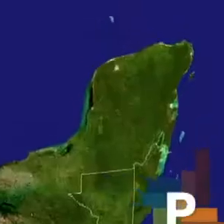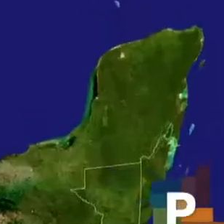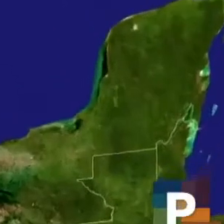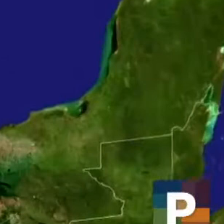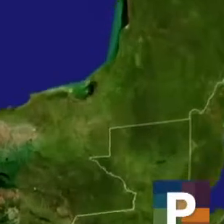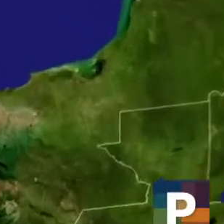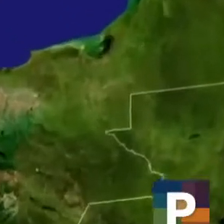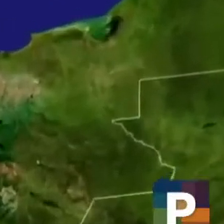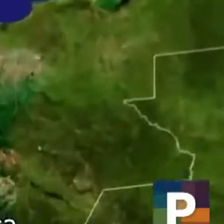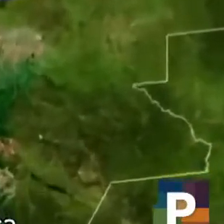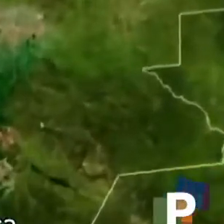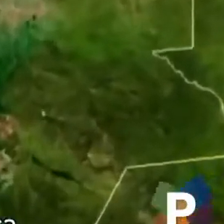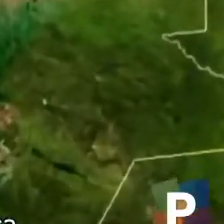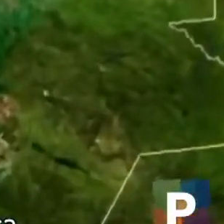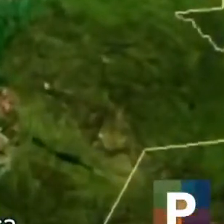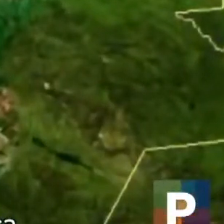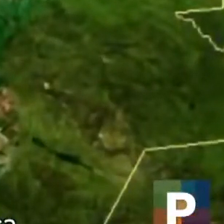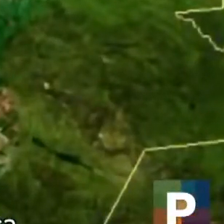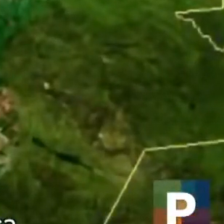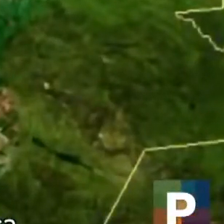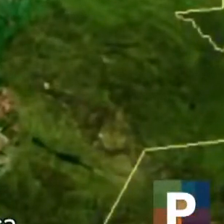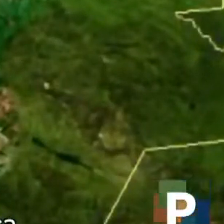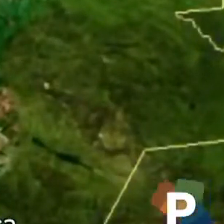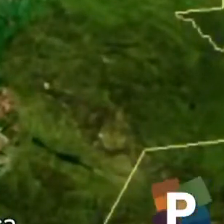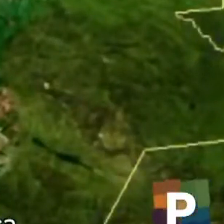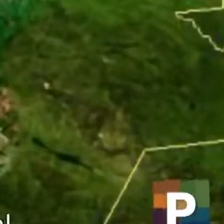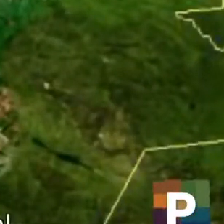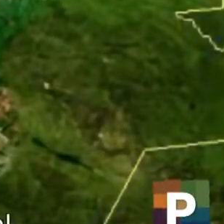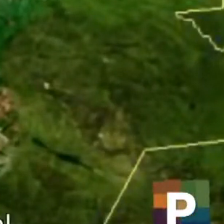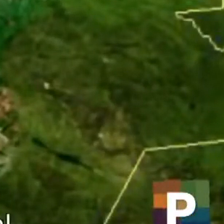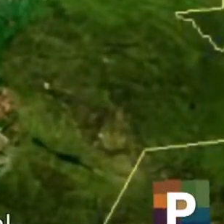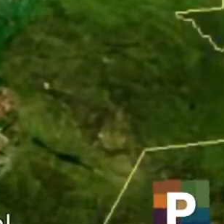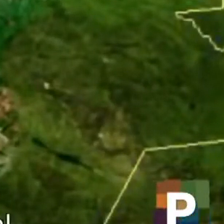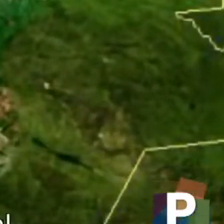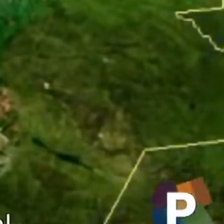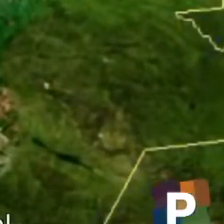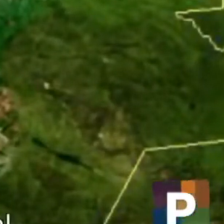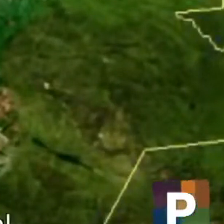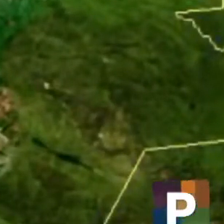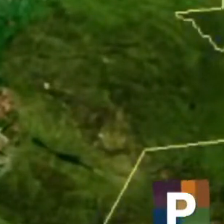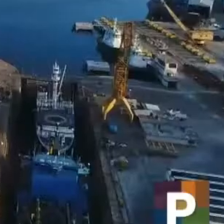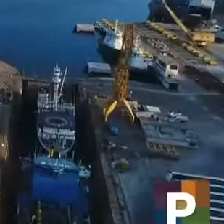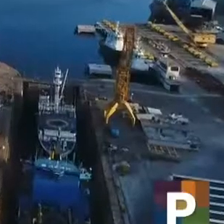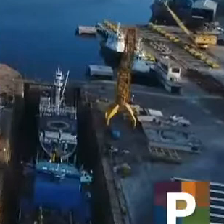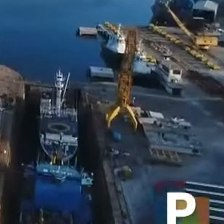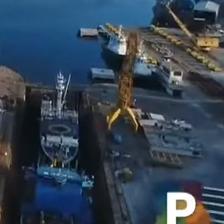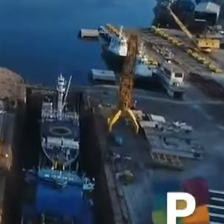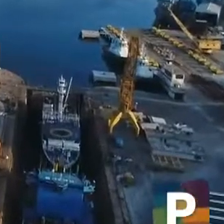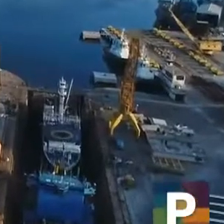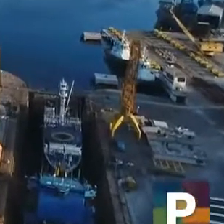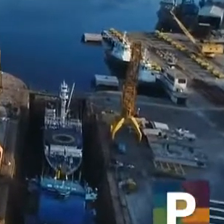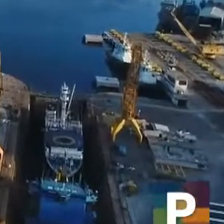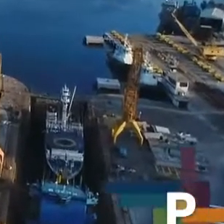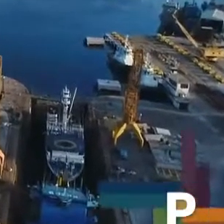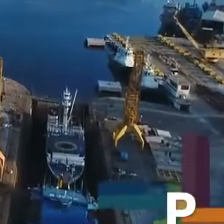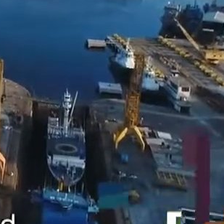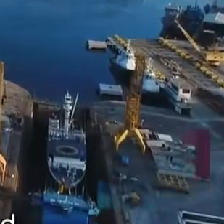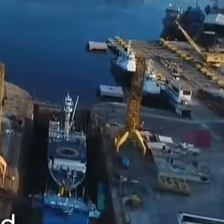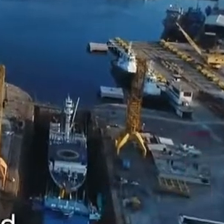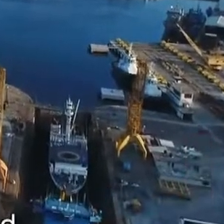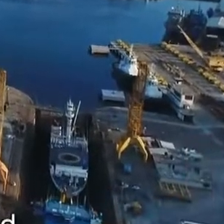El Istmo de Tehuantepec cuenta con una posición estratégica para las rutas del comercio mundial. El corredor